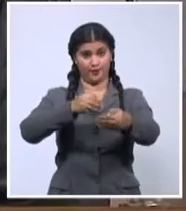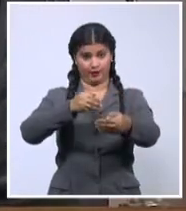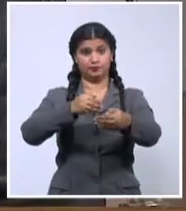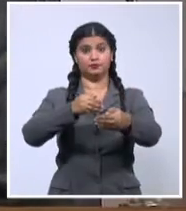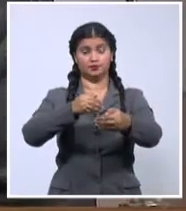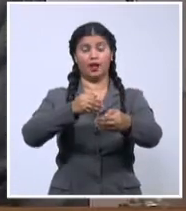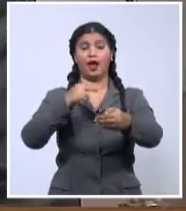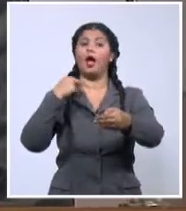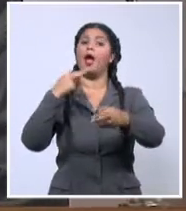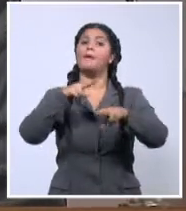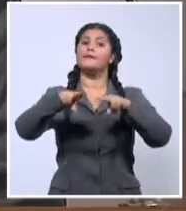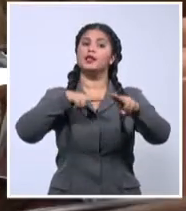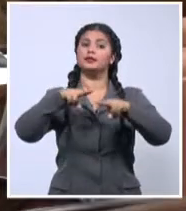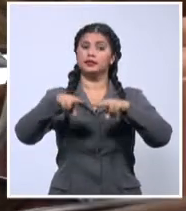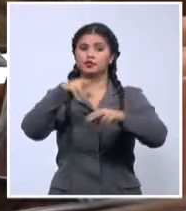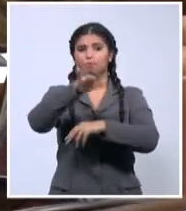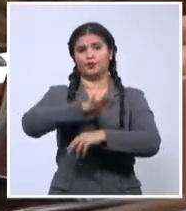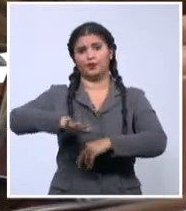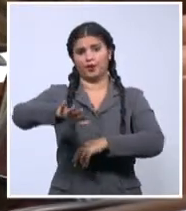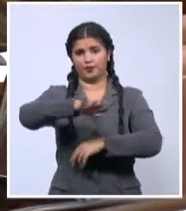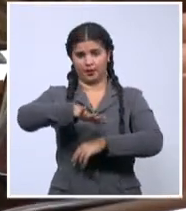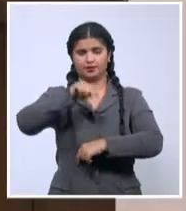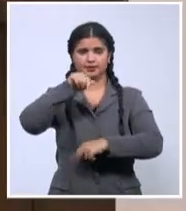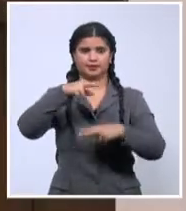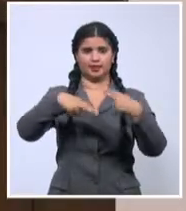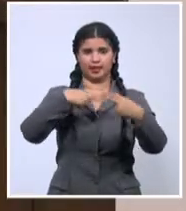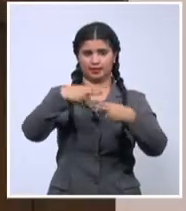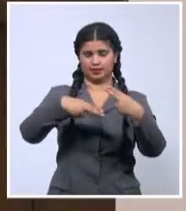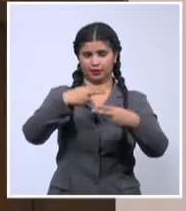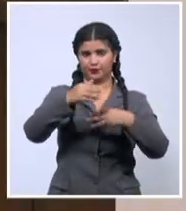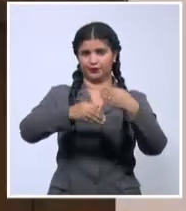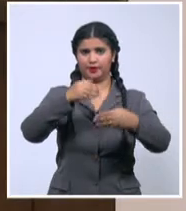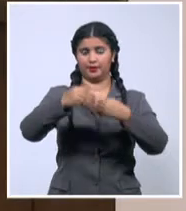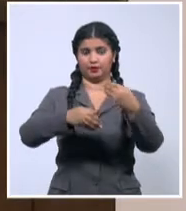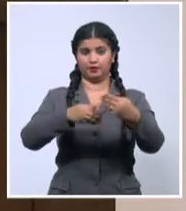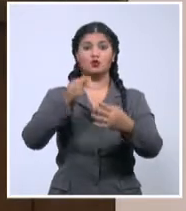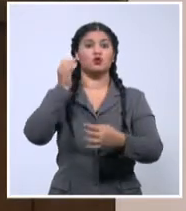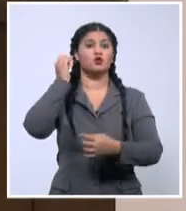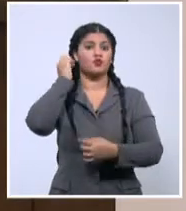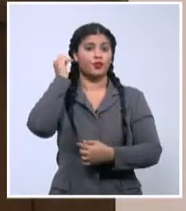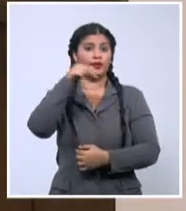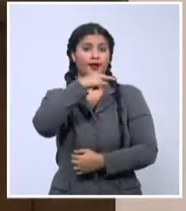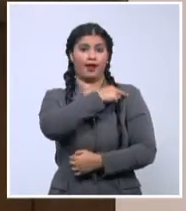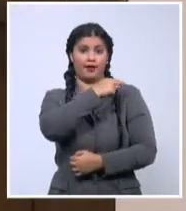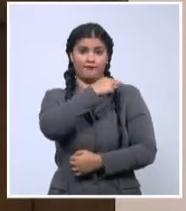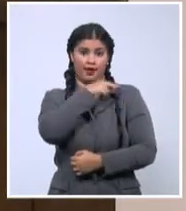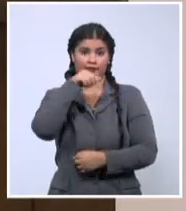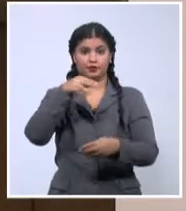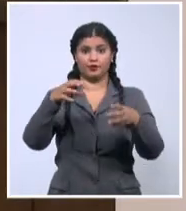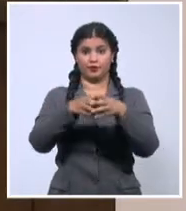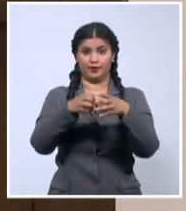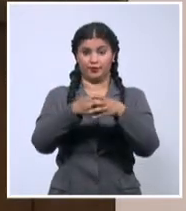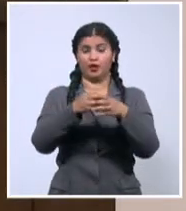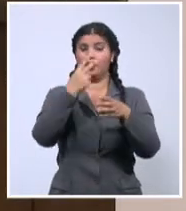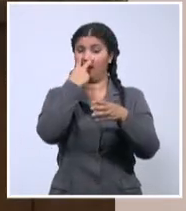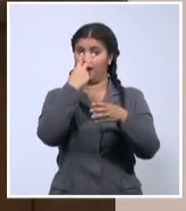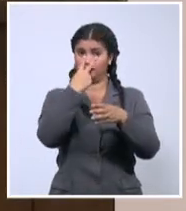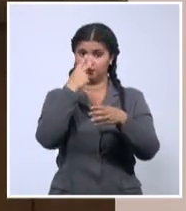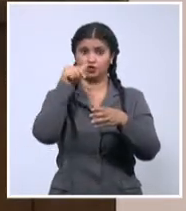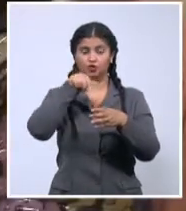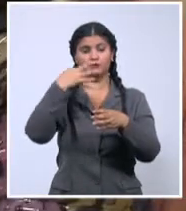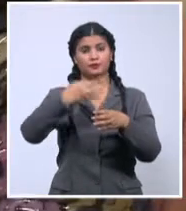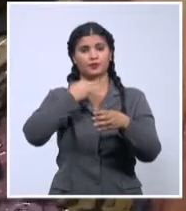pública se vienen efectuando. Miriam Britos Arroca, jefa de la Comisión de Atención a los Órganos Locales, expuso el dictamen acerca